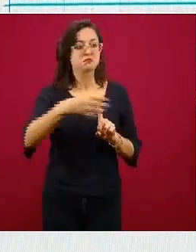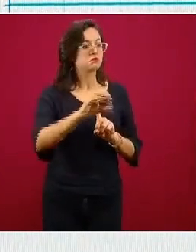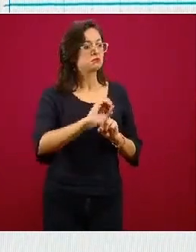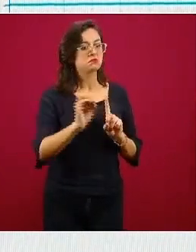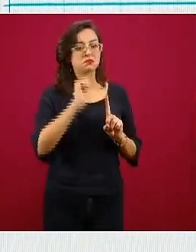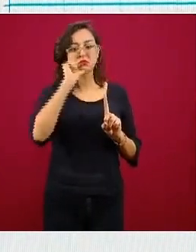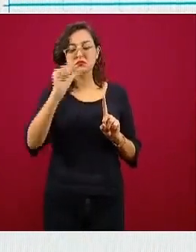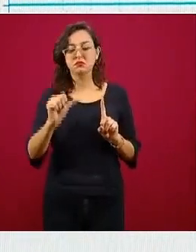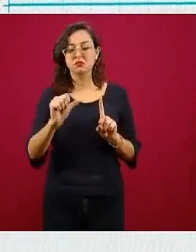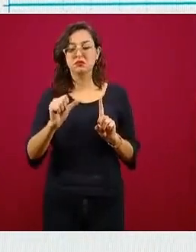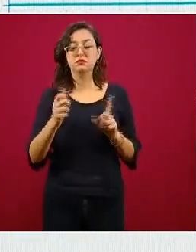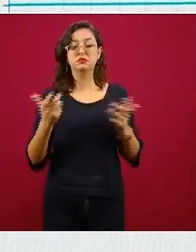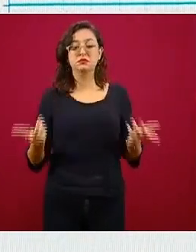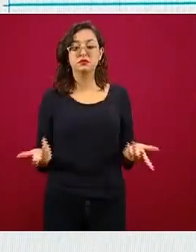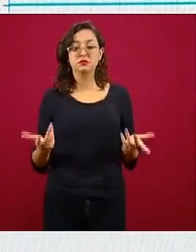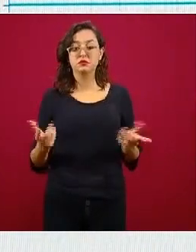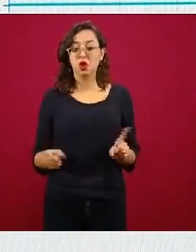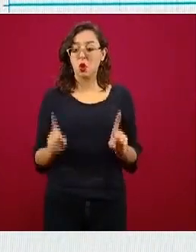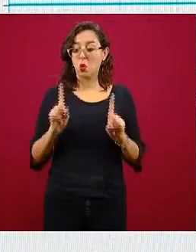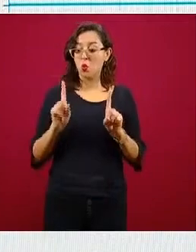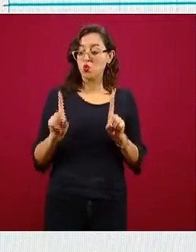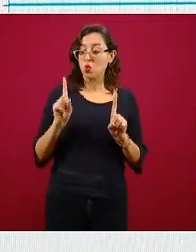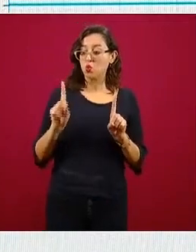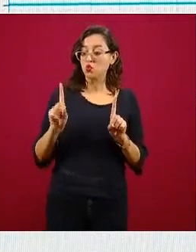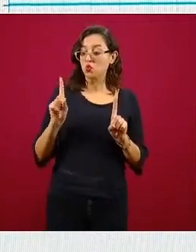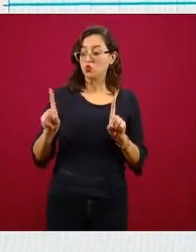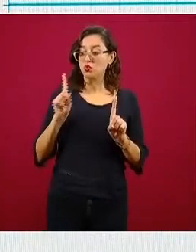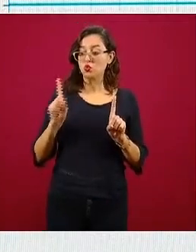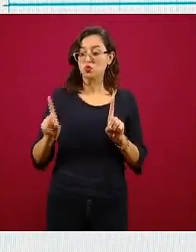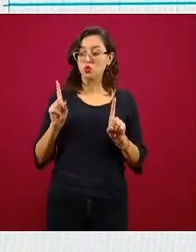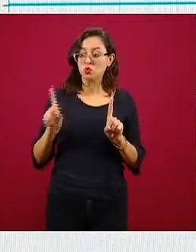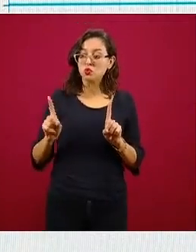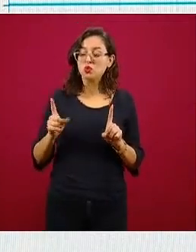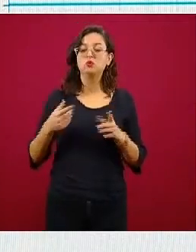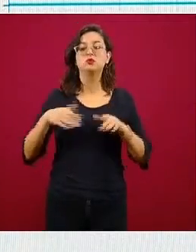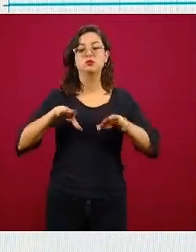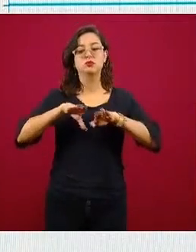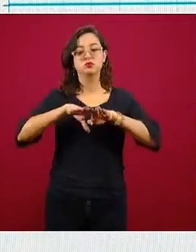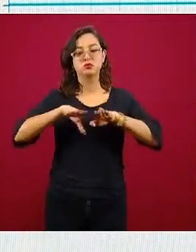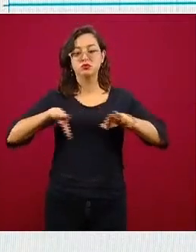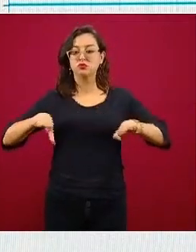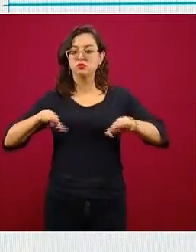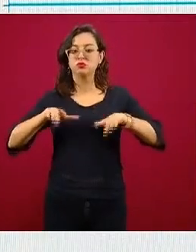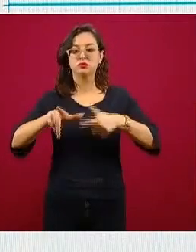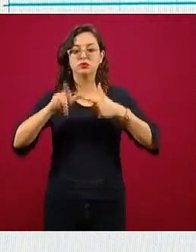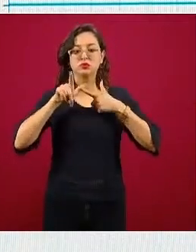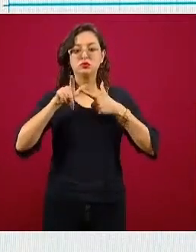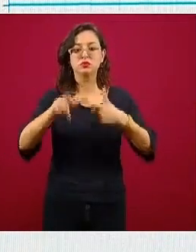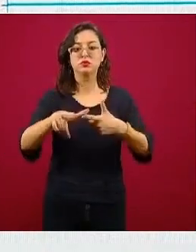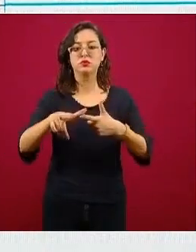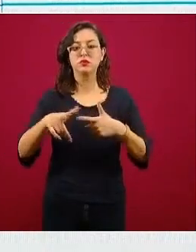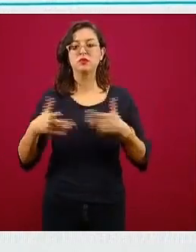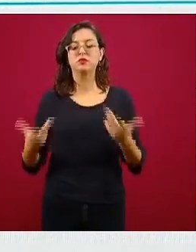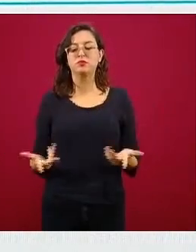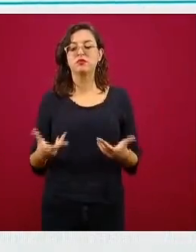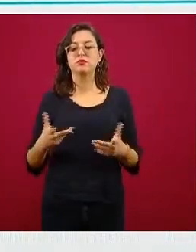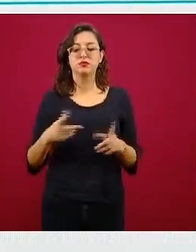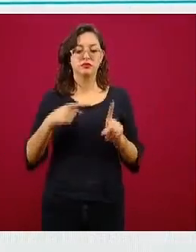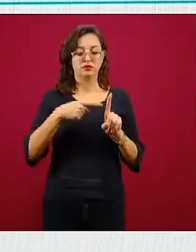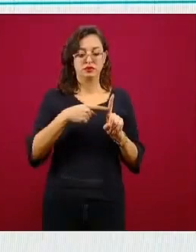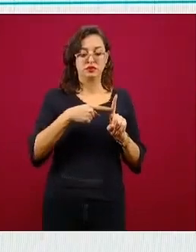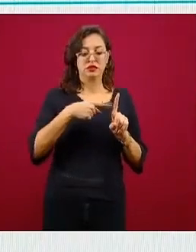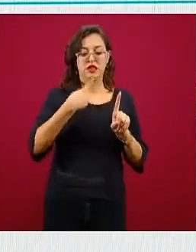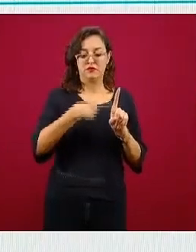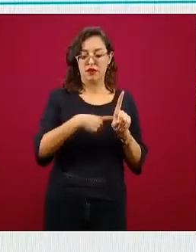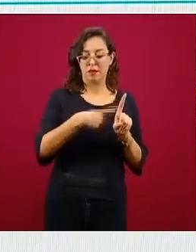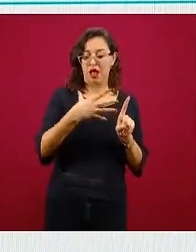enfermedad. Si se mantiene en uno, la epidemia permanece estable, pero continúa, porque va reemplazando, cada